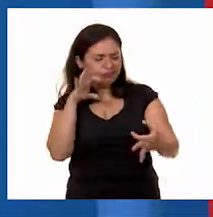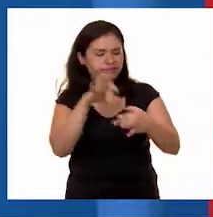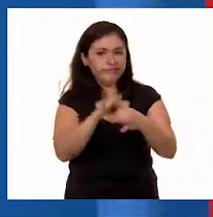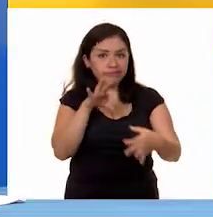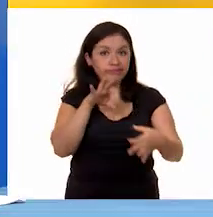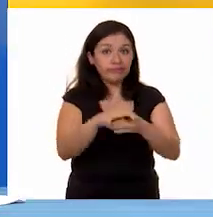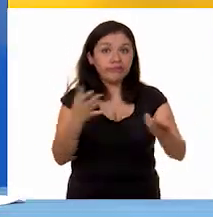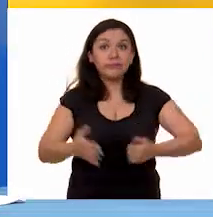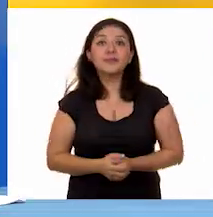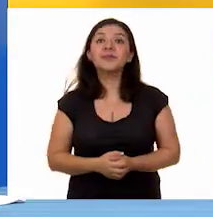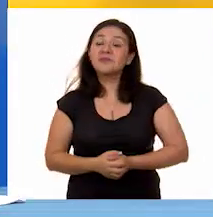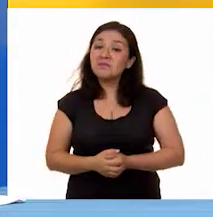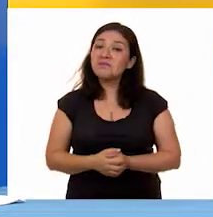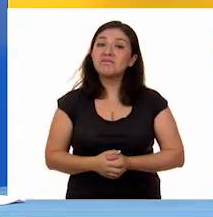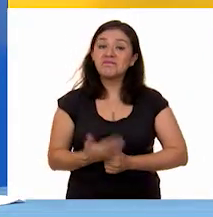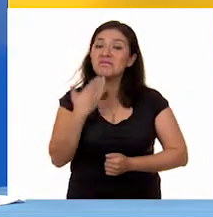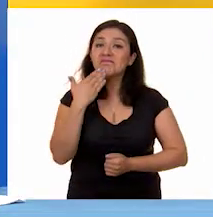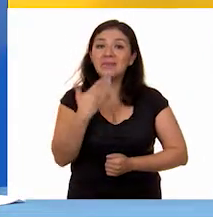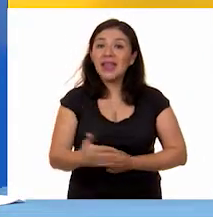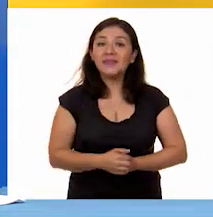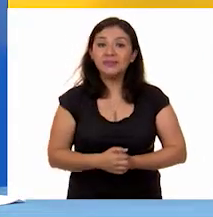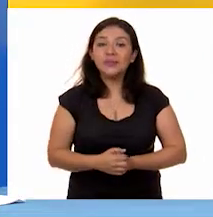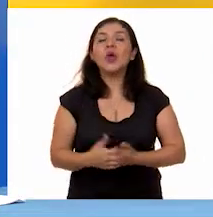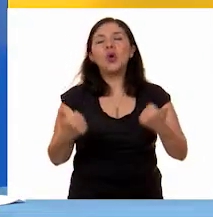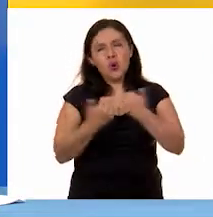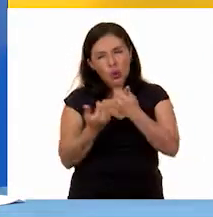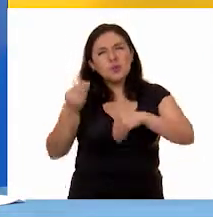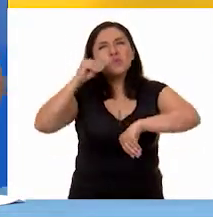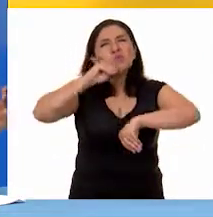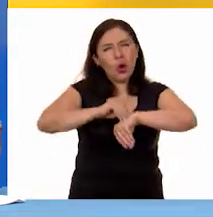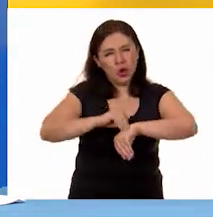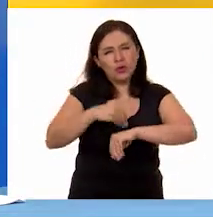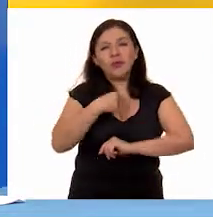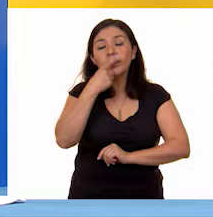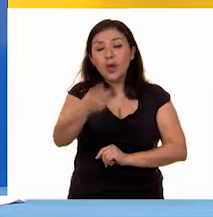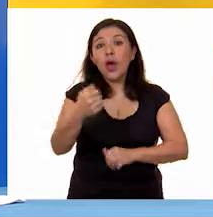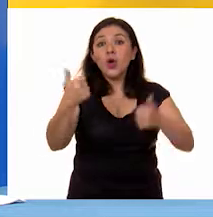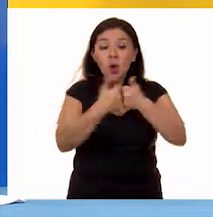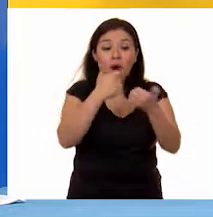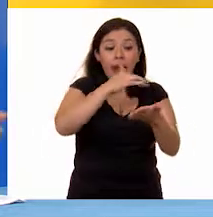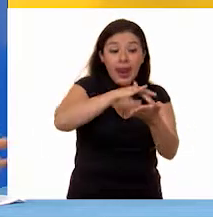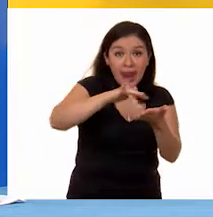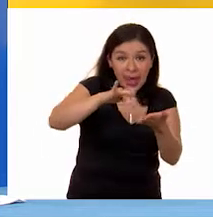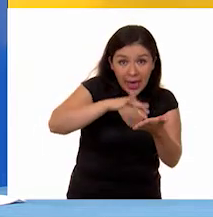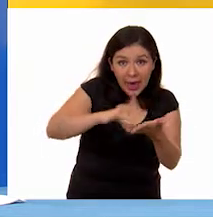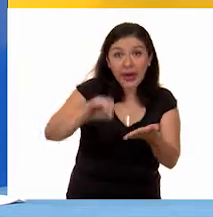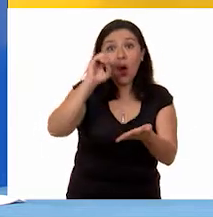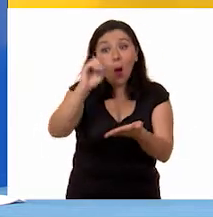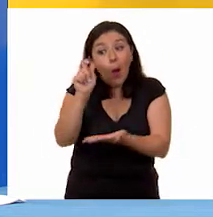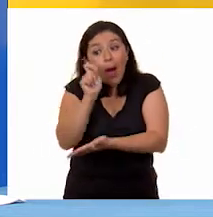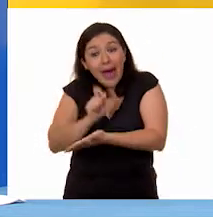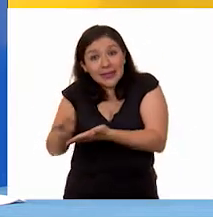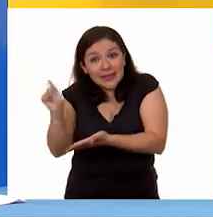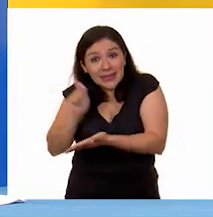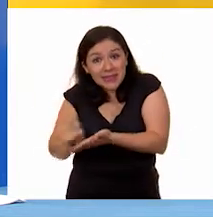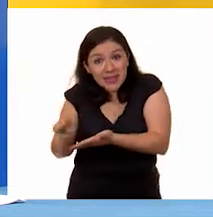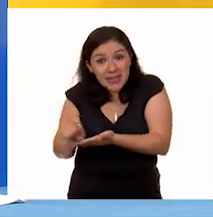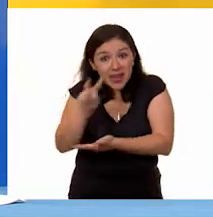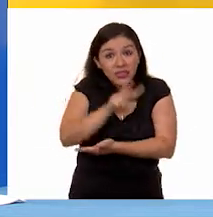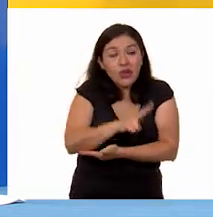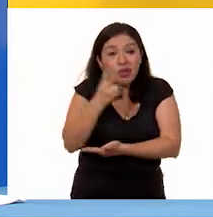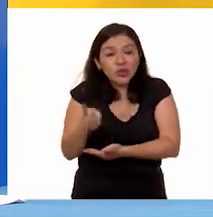personas. Muy bien, María. Agregaría que tanto al leer, pero sobre todo al escribir,